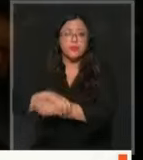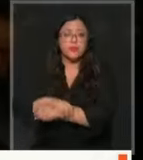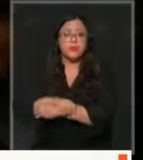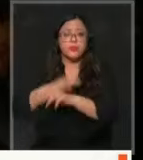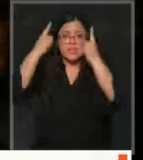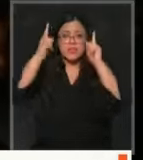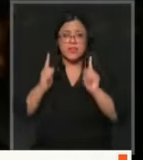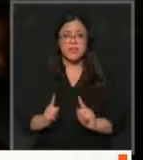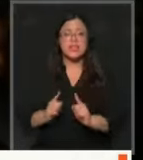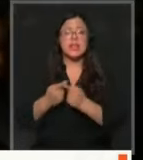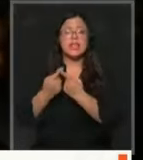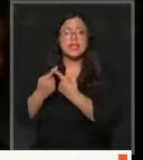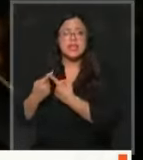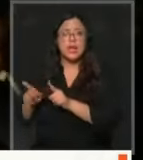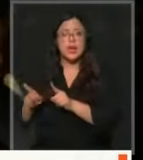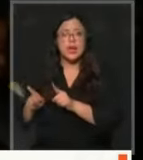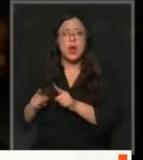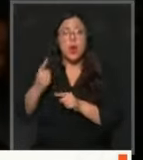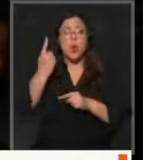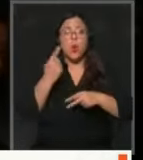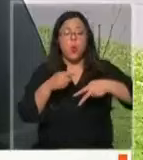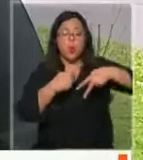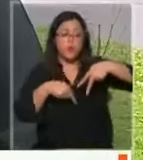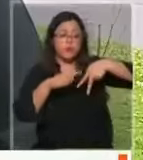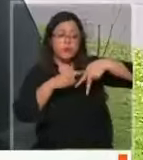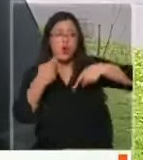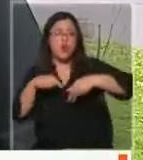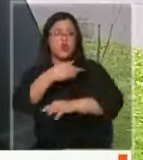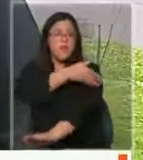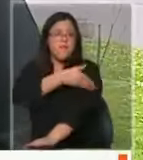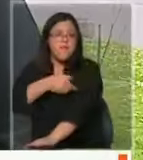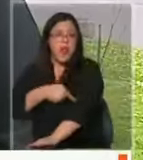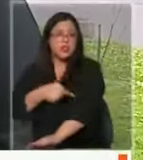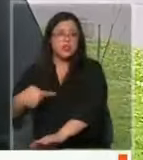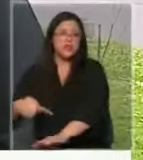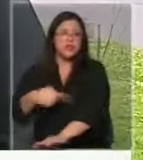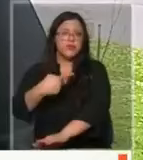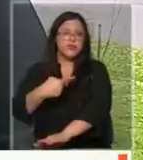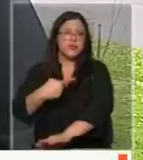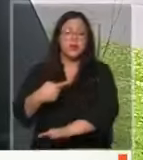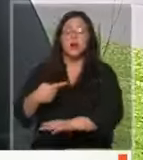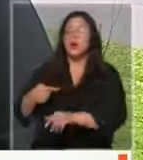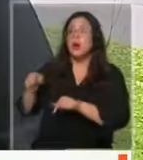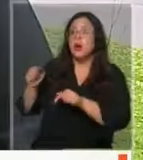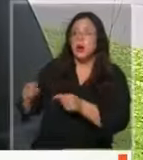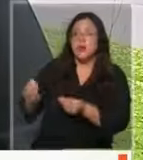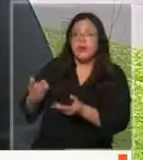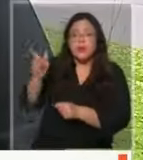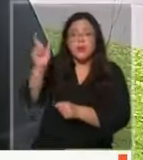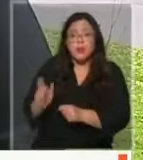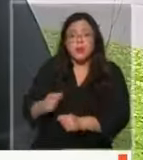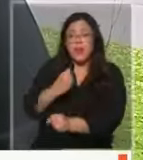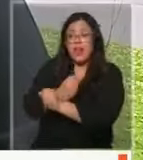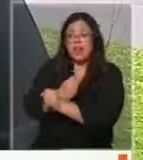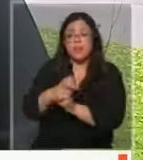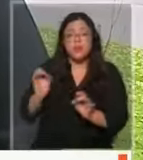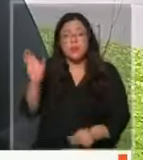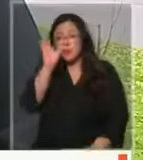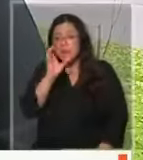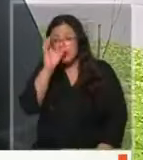diversa consideración, uno de ellos en su muslo izquierdo, el otro en sus brazos. Si no es por este carabinero que estaba paseando a su mascota,